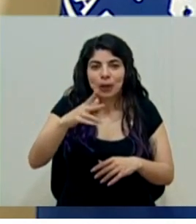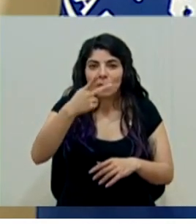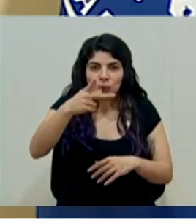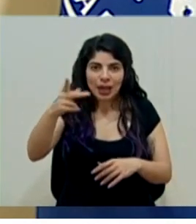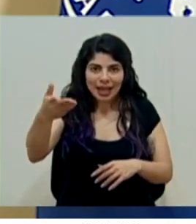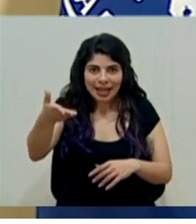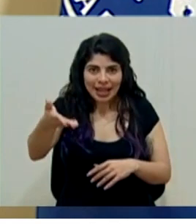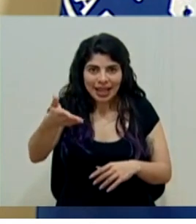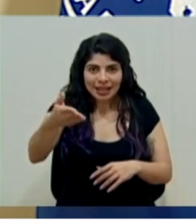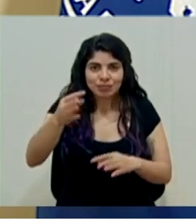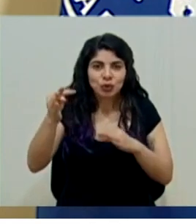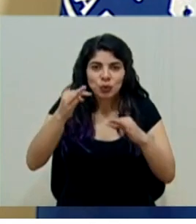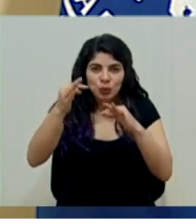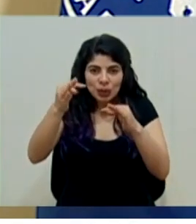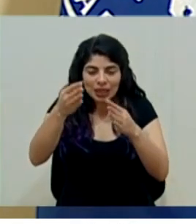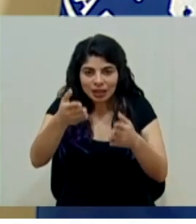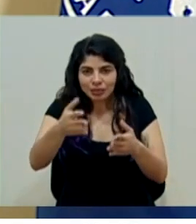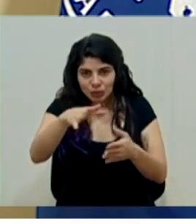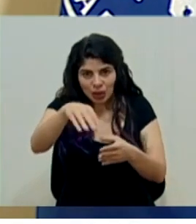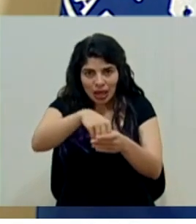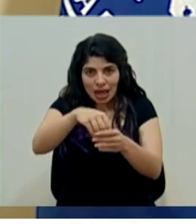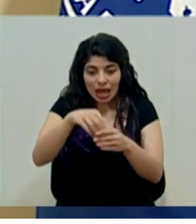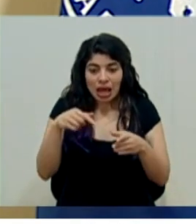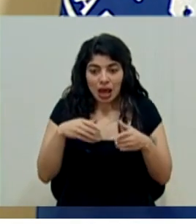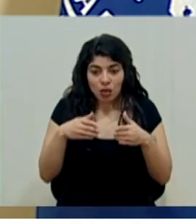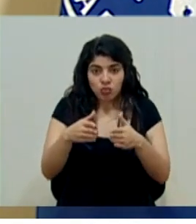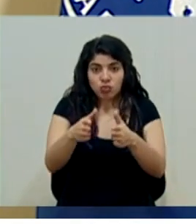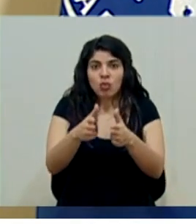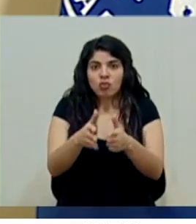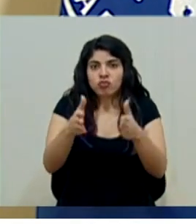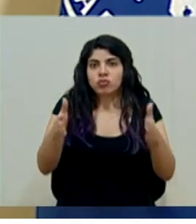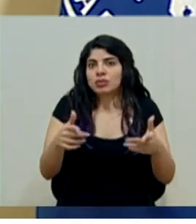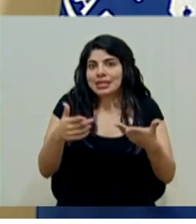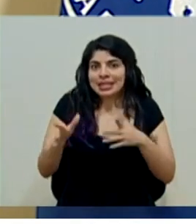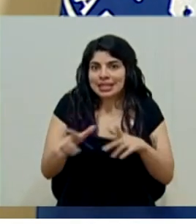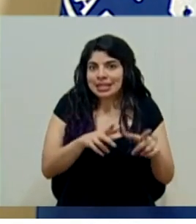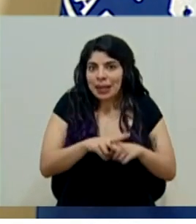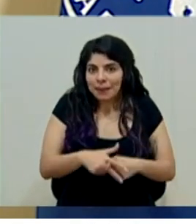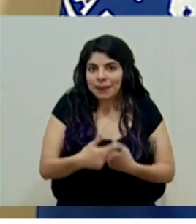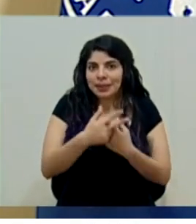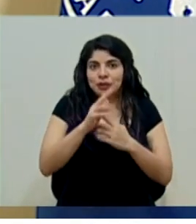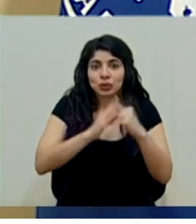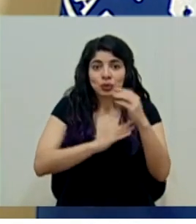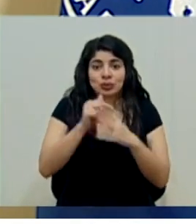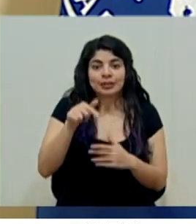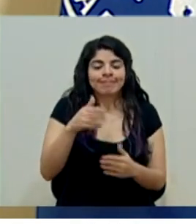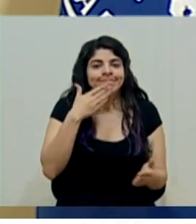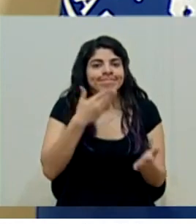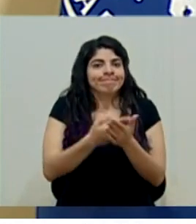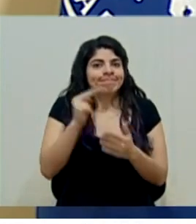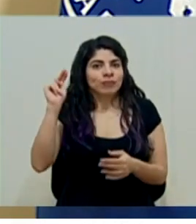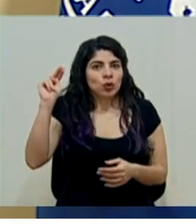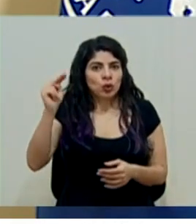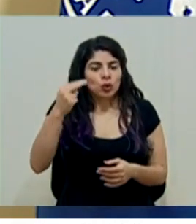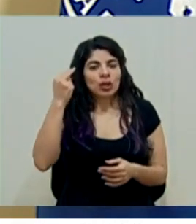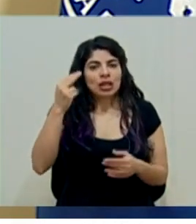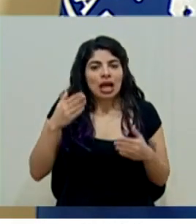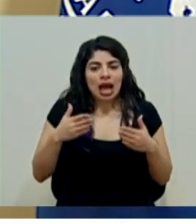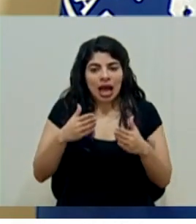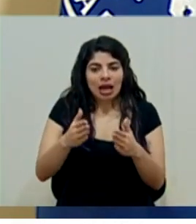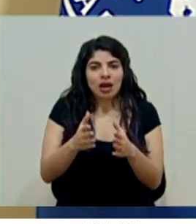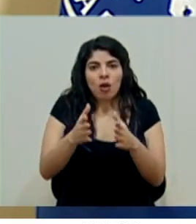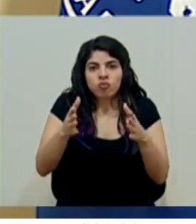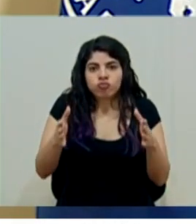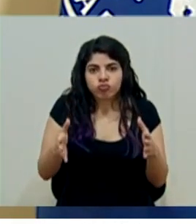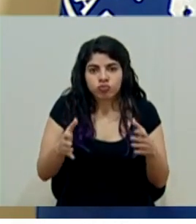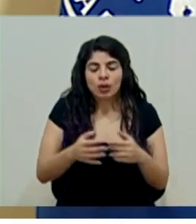de Punta Arenas, de su zona turística. Además, ya esa ruta está lista para iniciar sus obras, que es una muy buena noticia, ampliación de carriles y